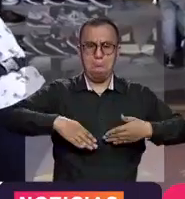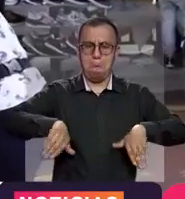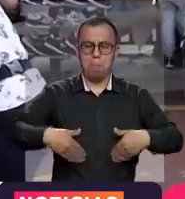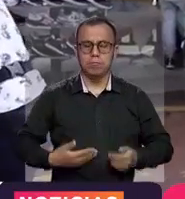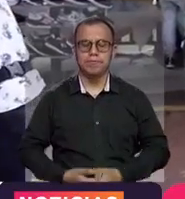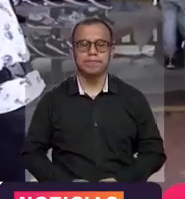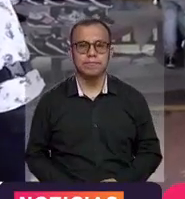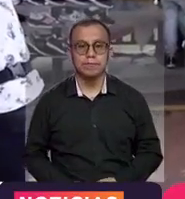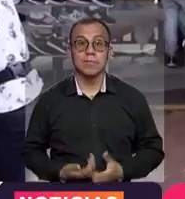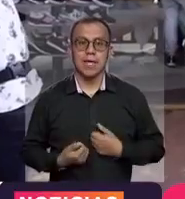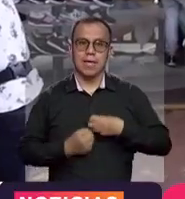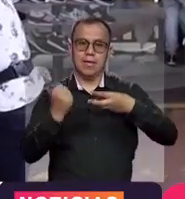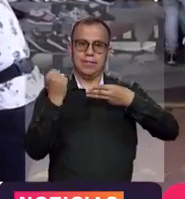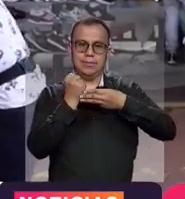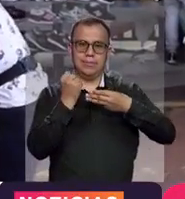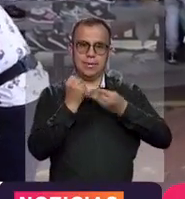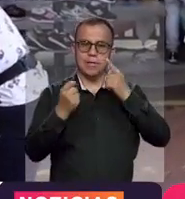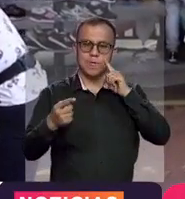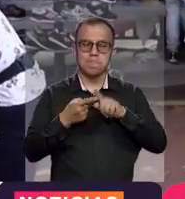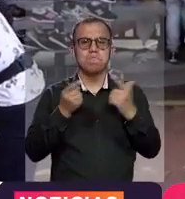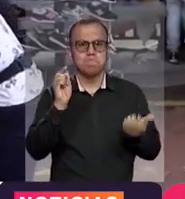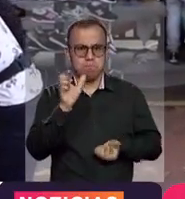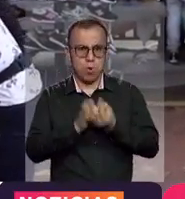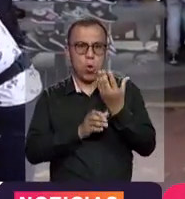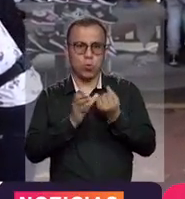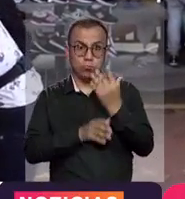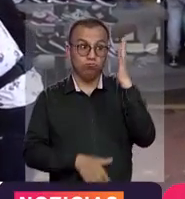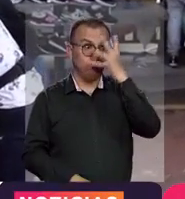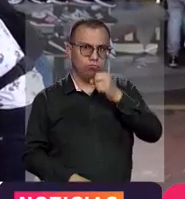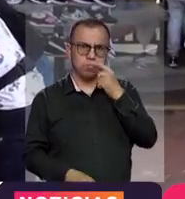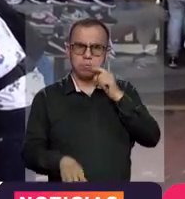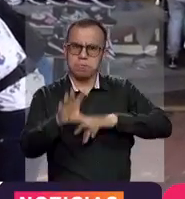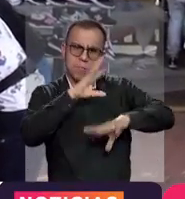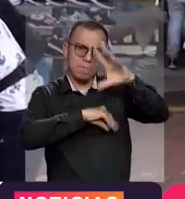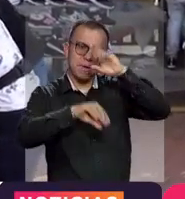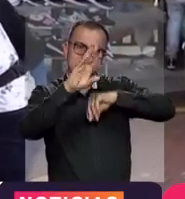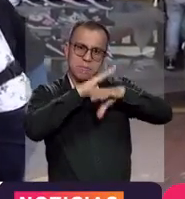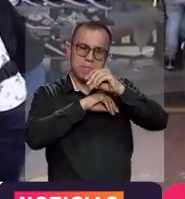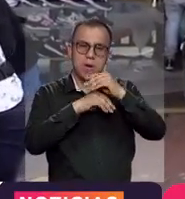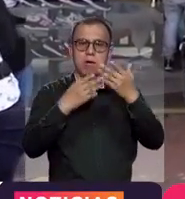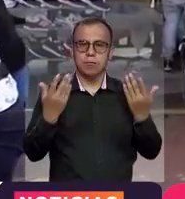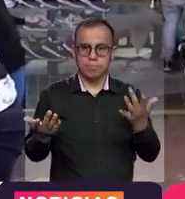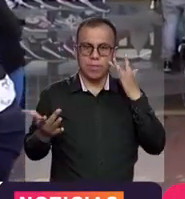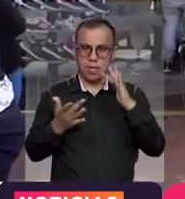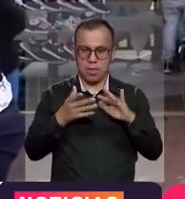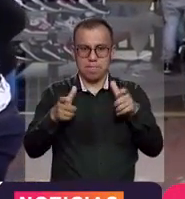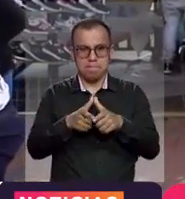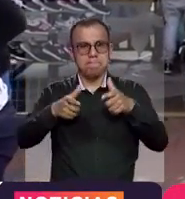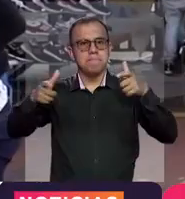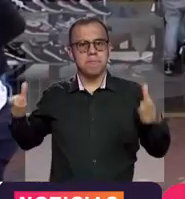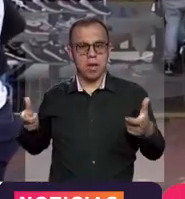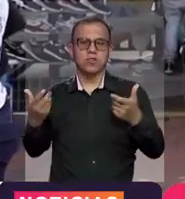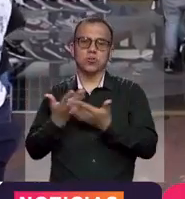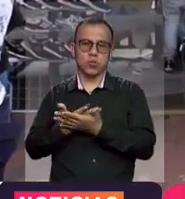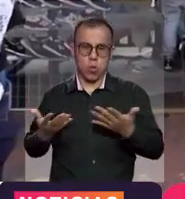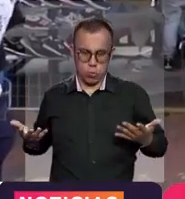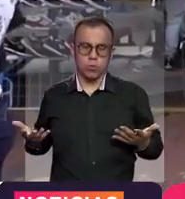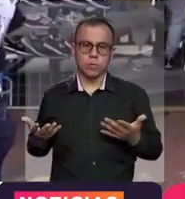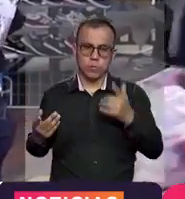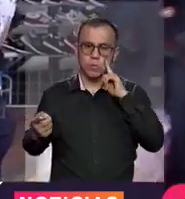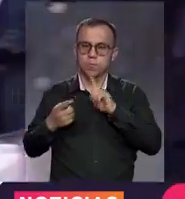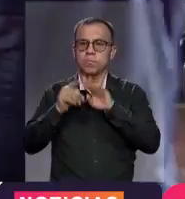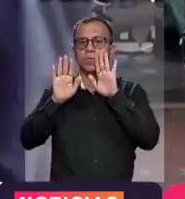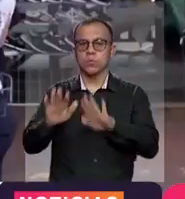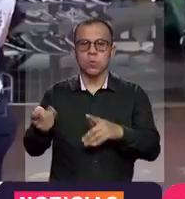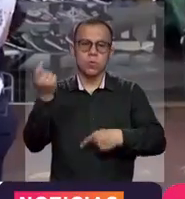curso que el SENA da es muy productivo, es bonito porque uno aprende cosas como más, hacer más, a llevar más su